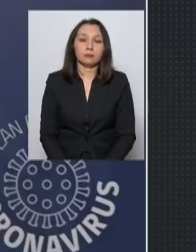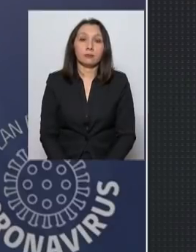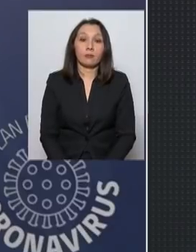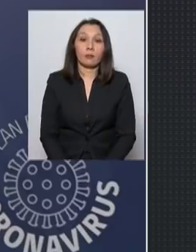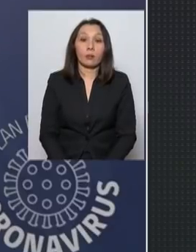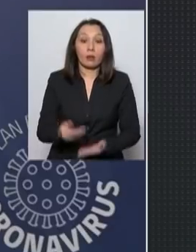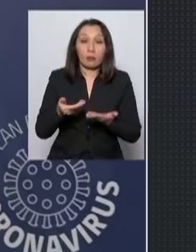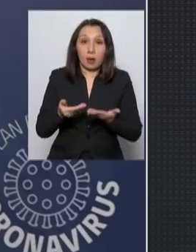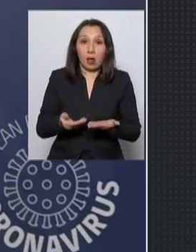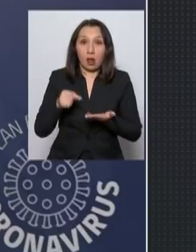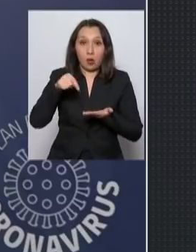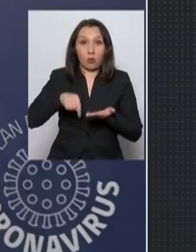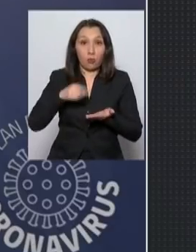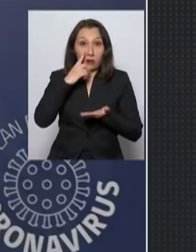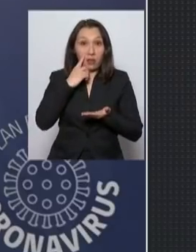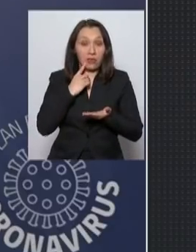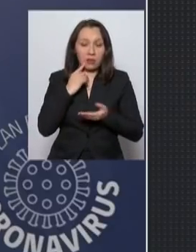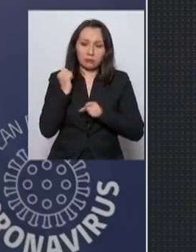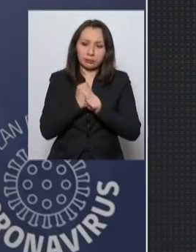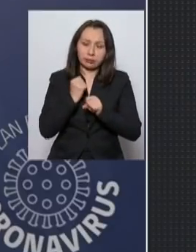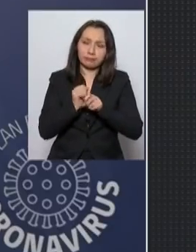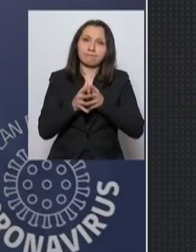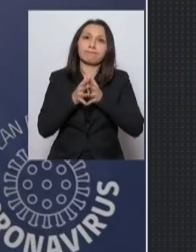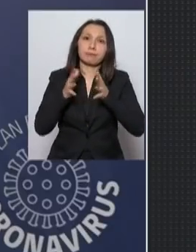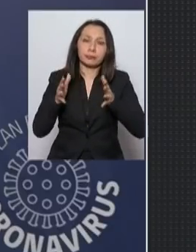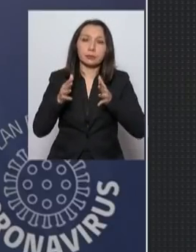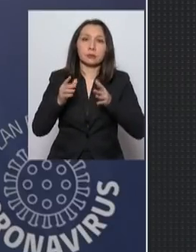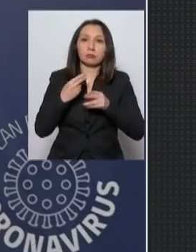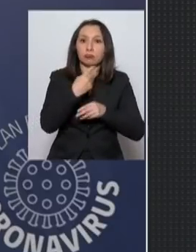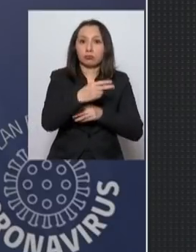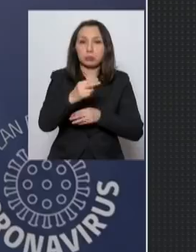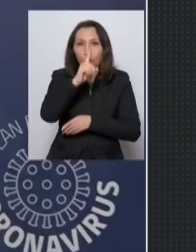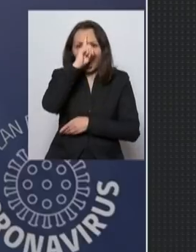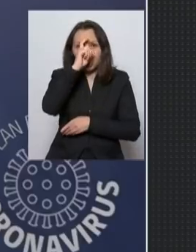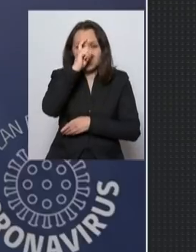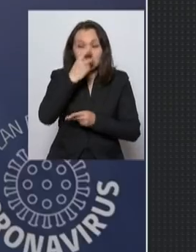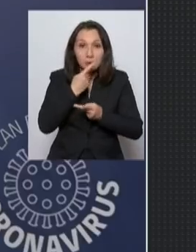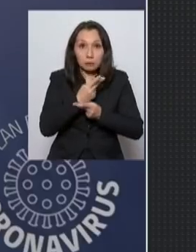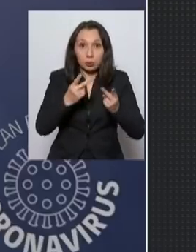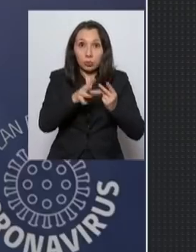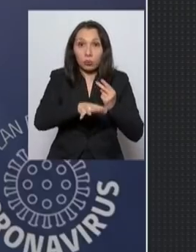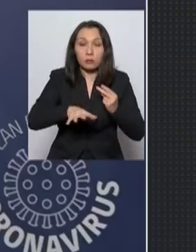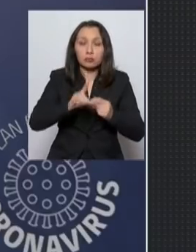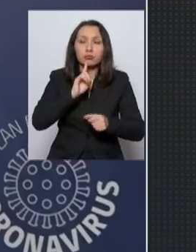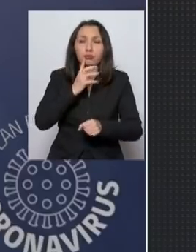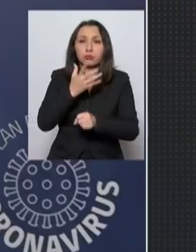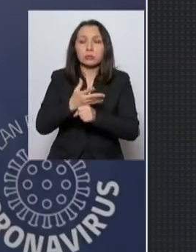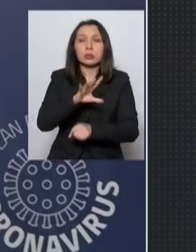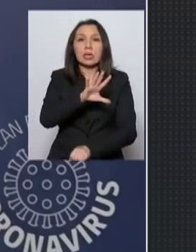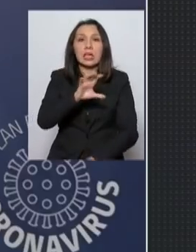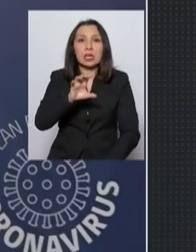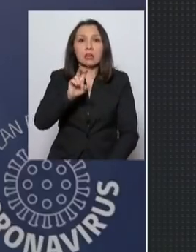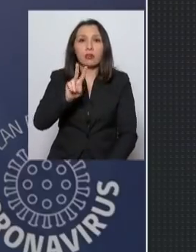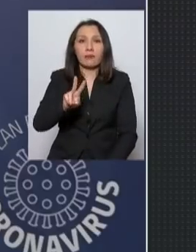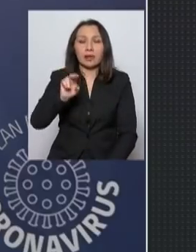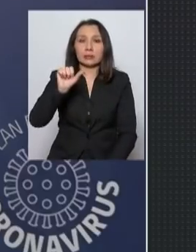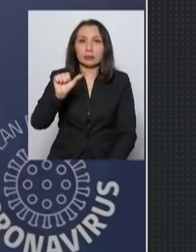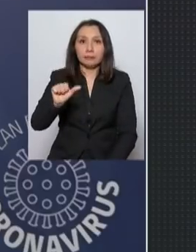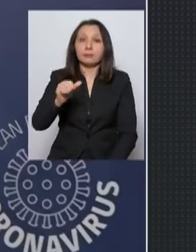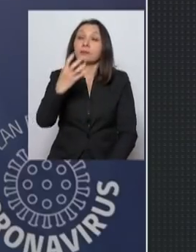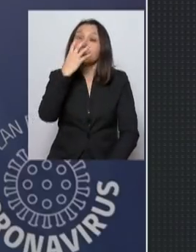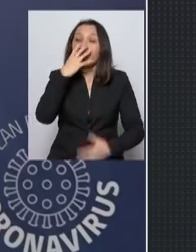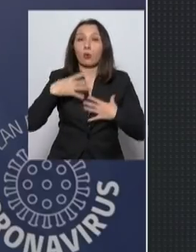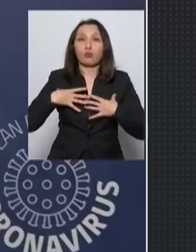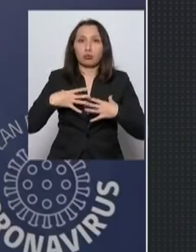Al día de hoy, y con ese gran trabajo que se ha realizado desde los hospitales públicos, tenemos una disponibilidad de 526